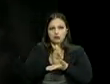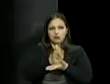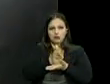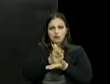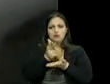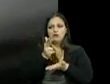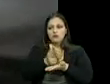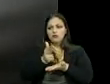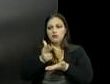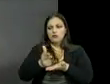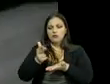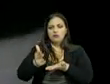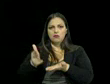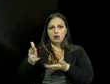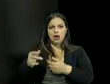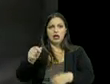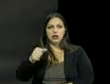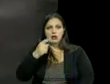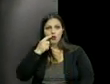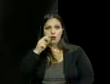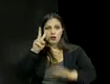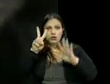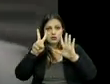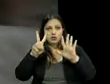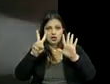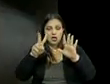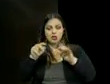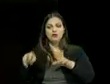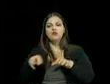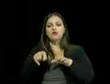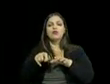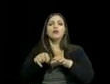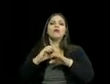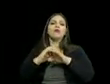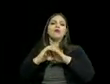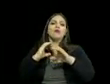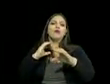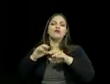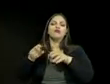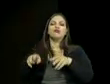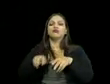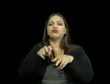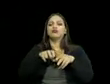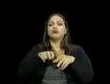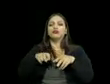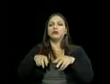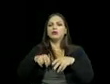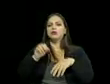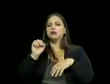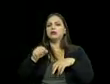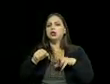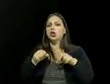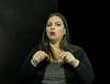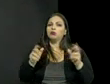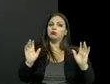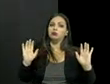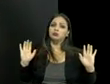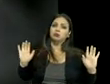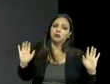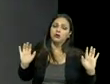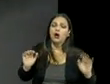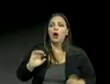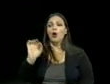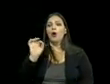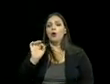¿verdad? Van con las armas camuflado, escondidas, se hacen pasar por pasajeros y mientras transcurren